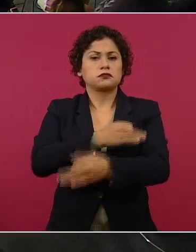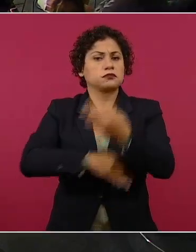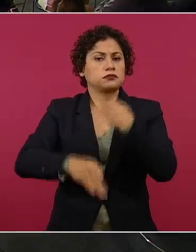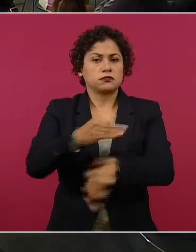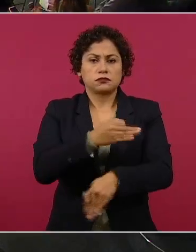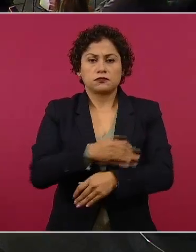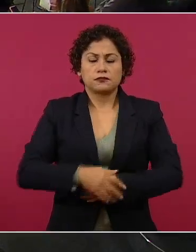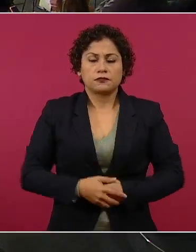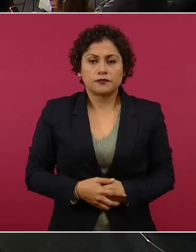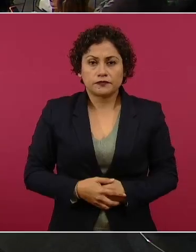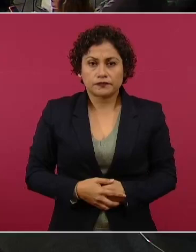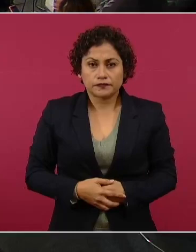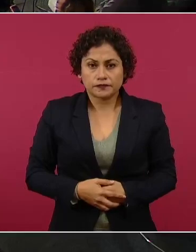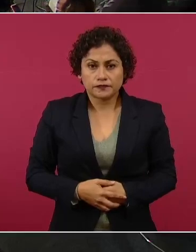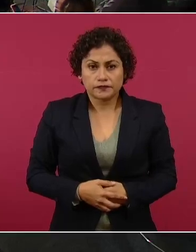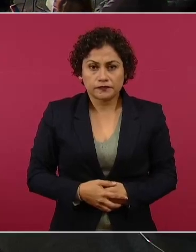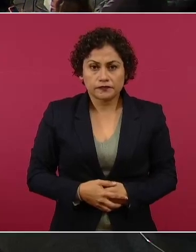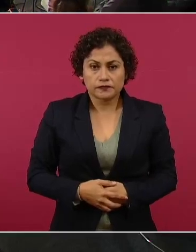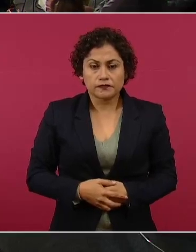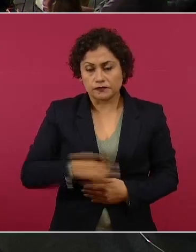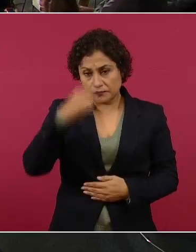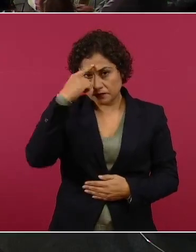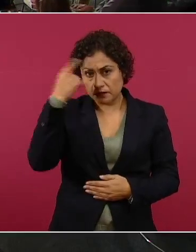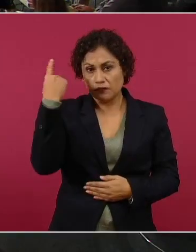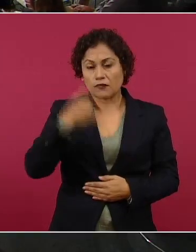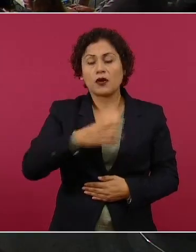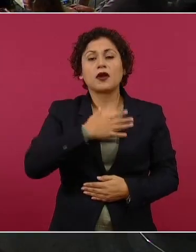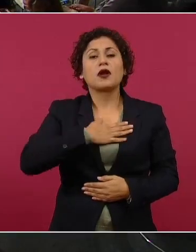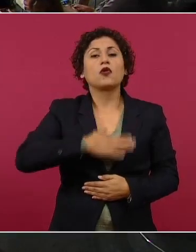a exigir justicia,